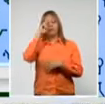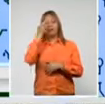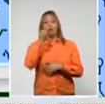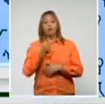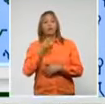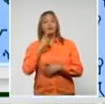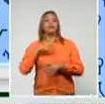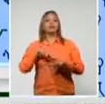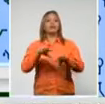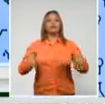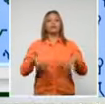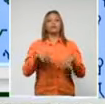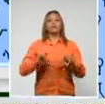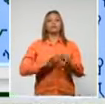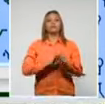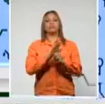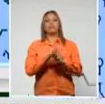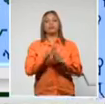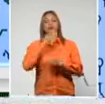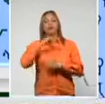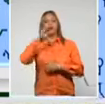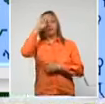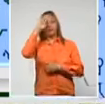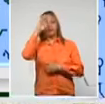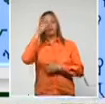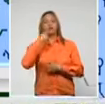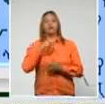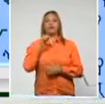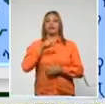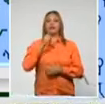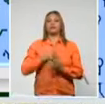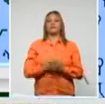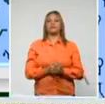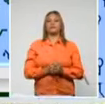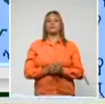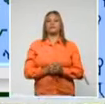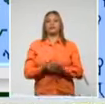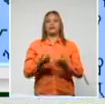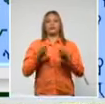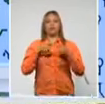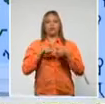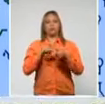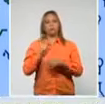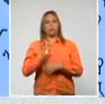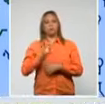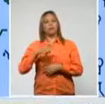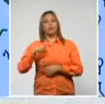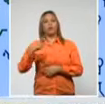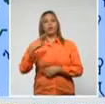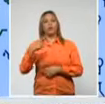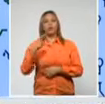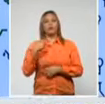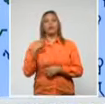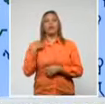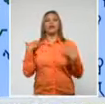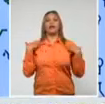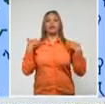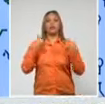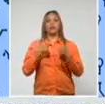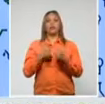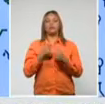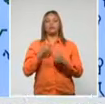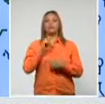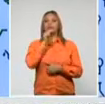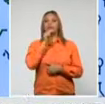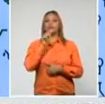situación epidemiológica del país frente a la COVID-19. Nos acompaña, como ya es habitual, el doctor Francisco Durán García, director nacional